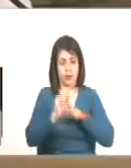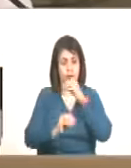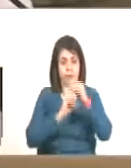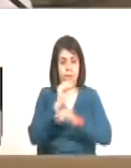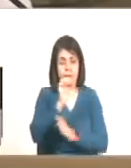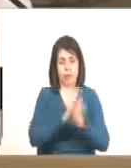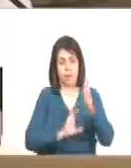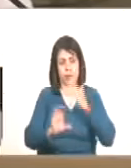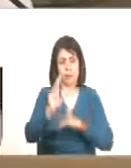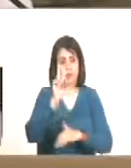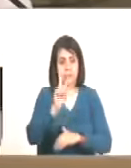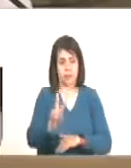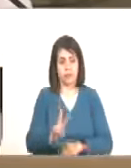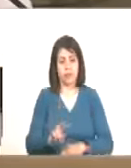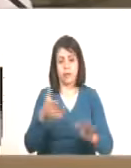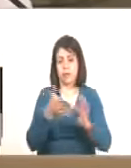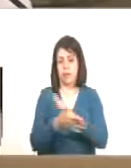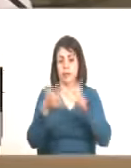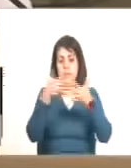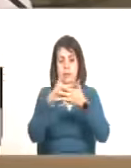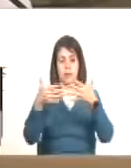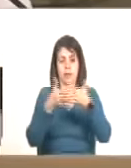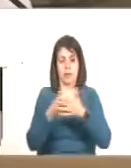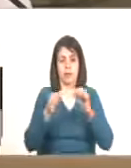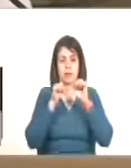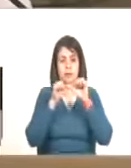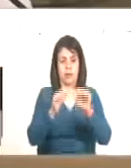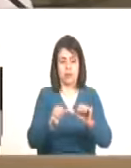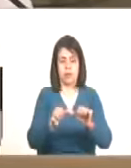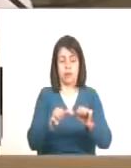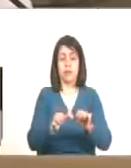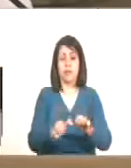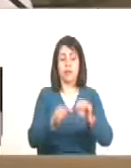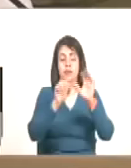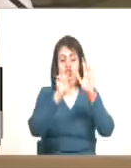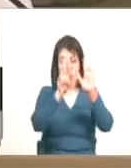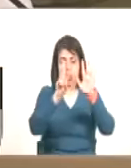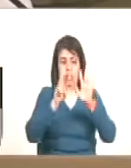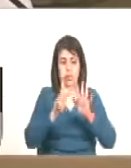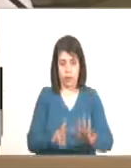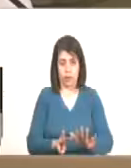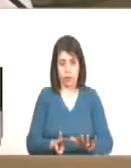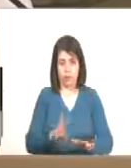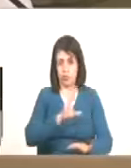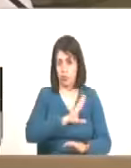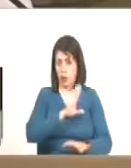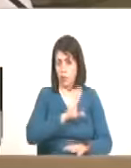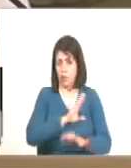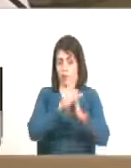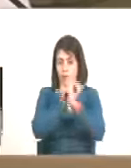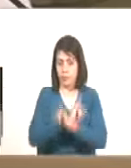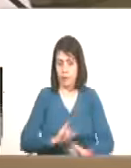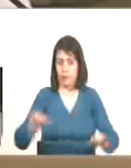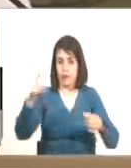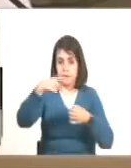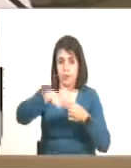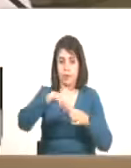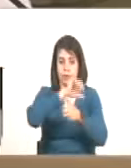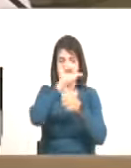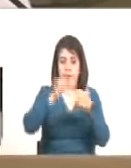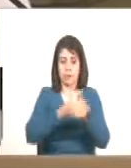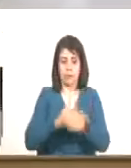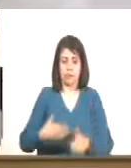correspondiente al capítulo 2, el cual queda redactado en los siguientes términos. Sección 8ª, autonomía e inclusión. Es todo,